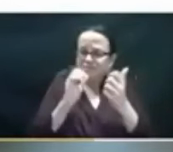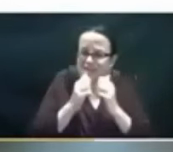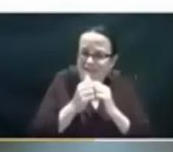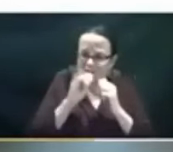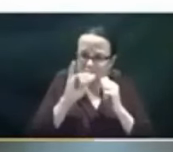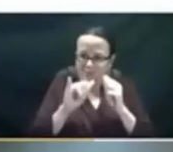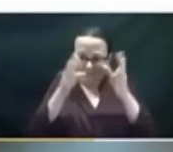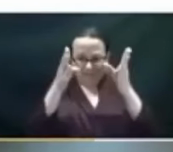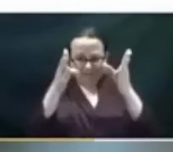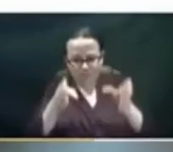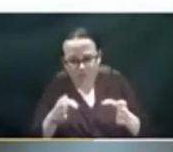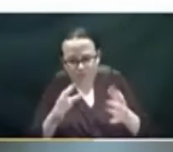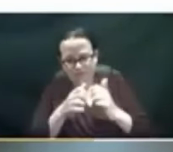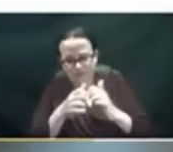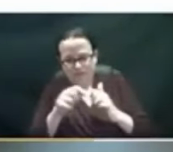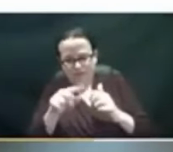individuo